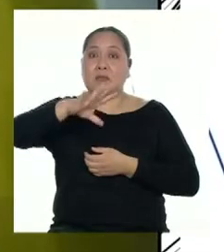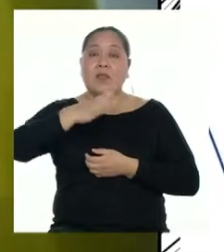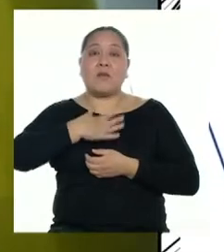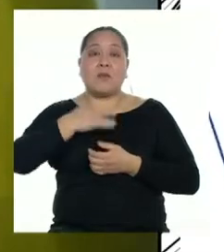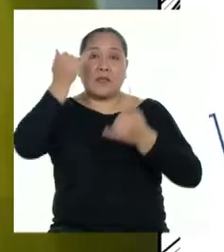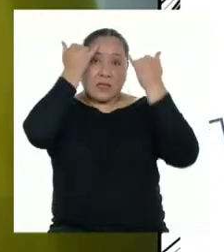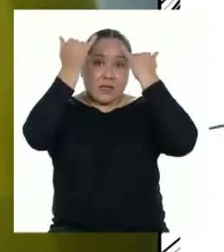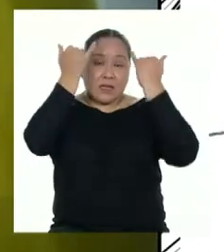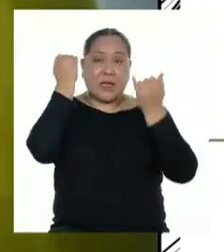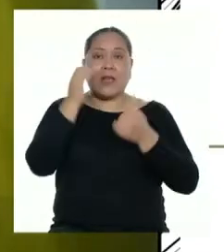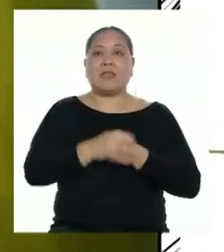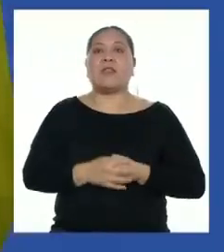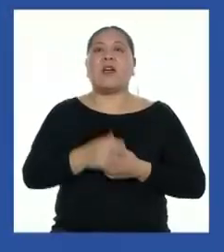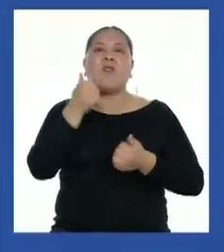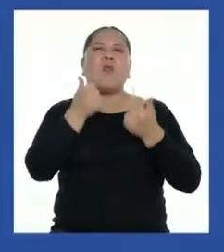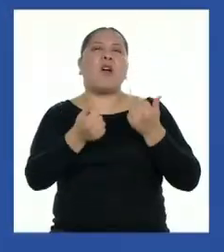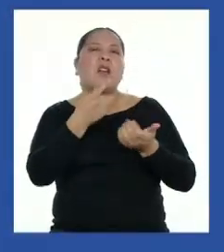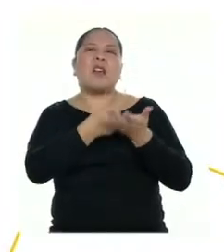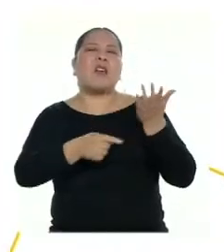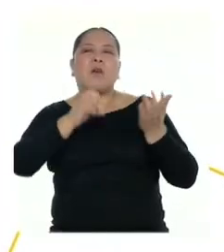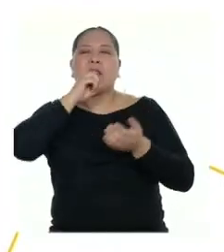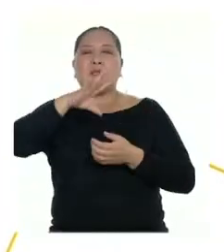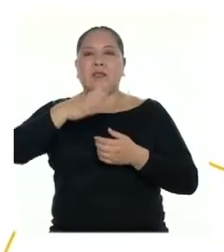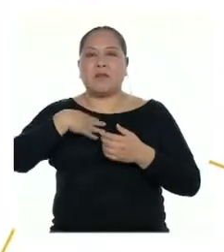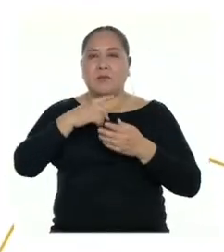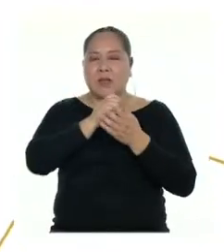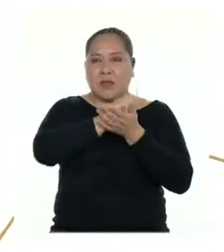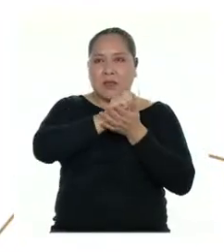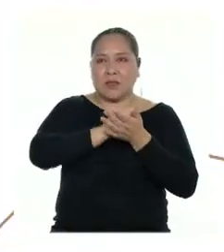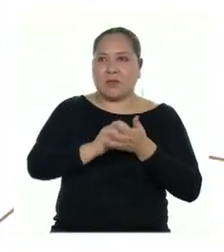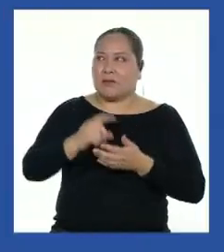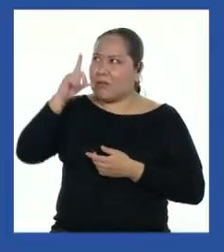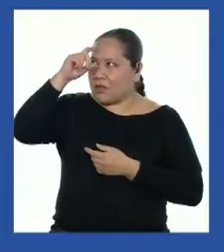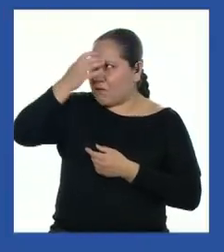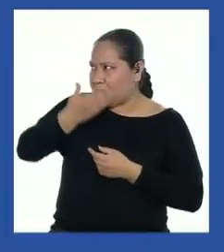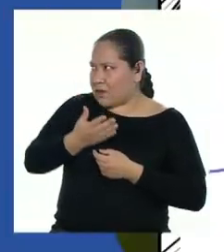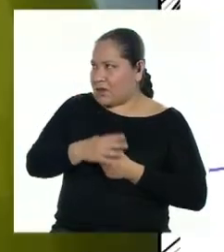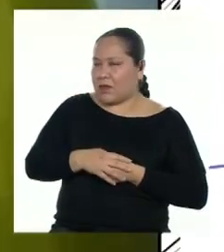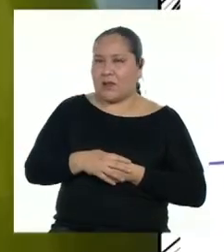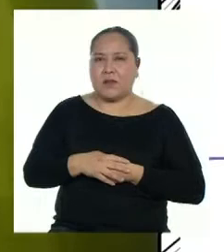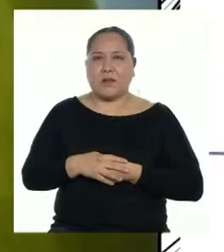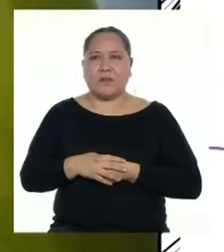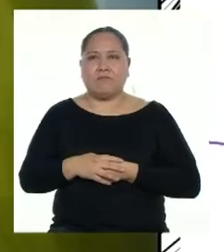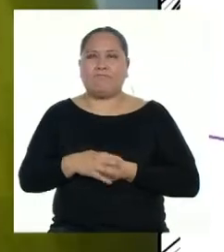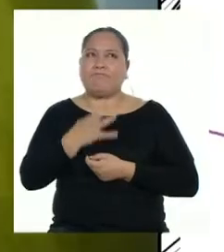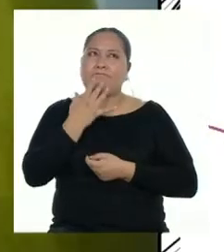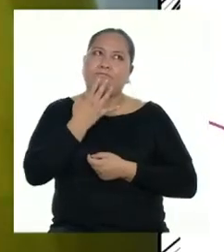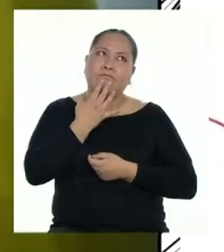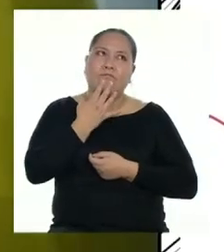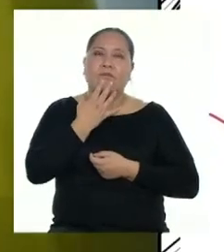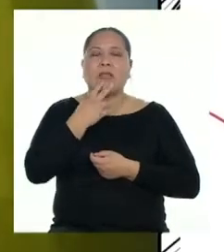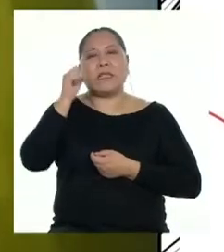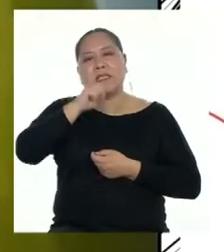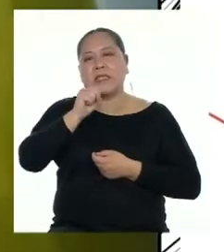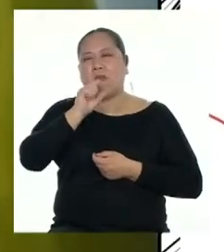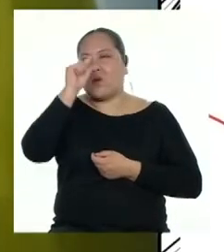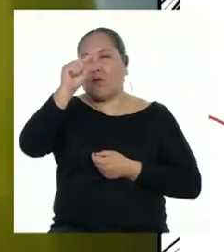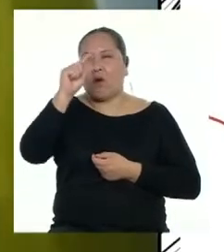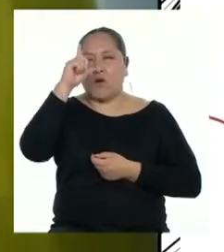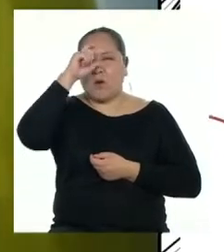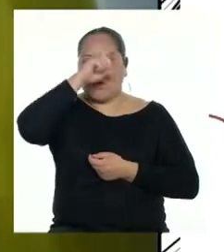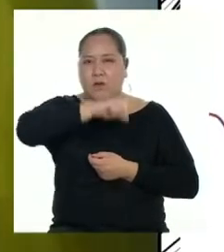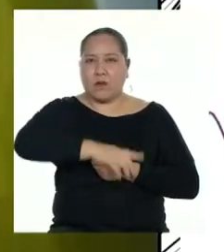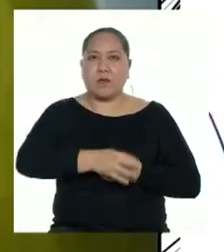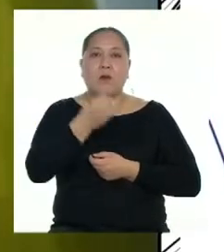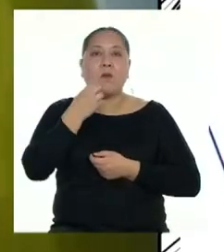ideas sobre qué va a tratar mi texto. ¿Tuviste alguna dificultad? Bueno, en realidad sí tuve un poco